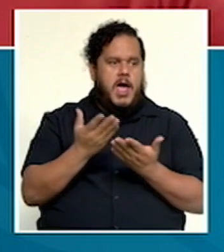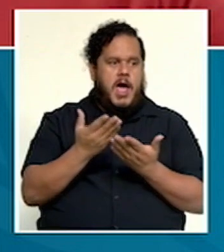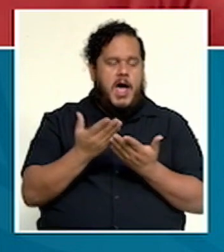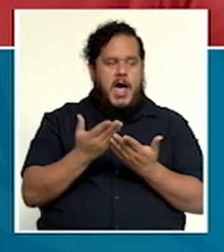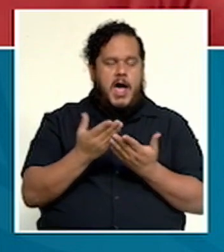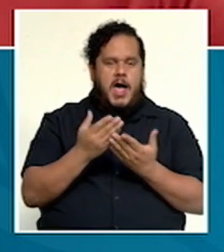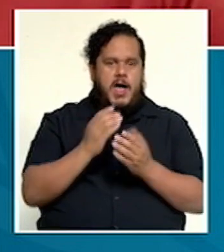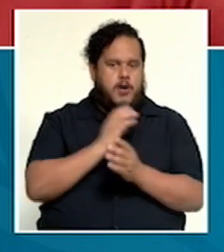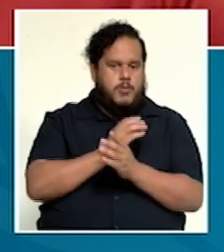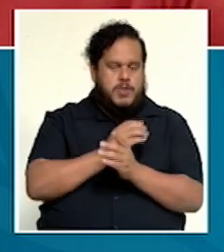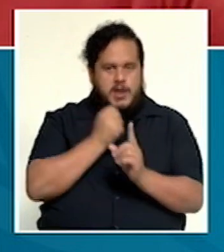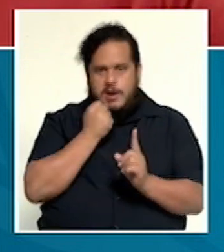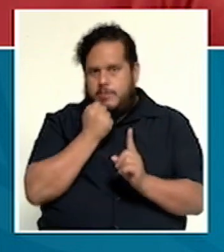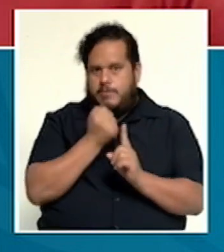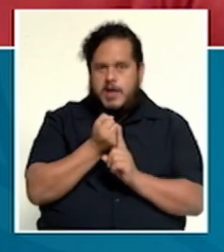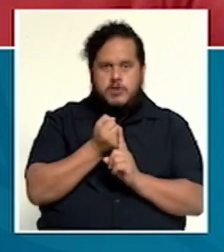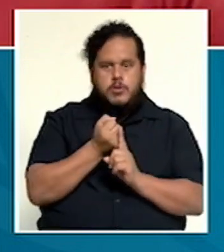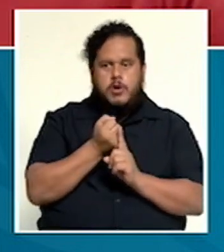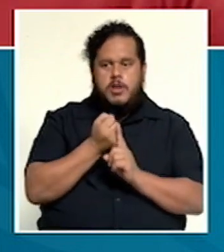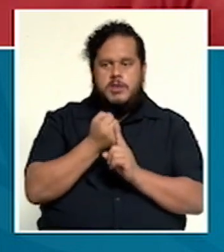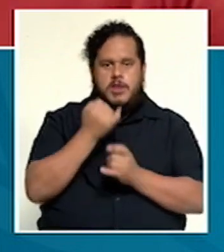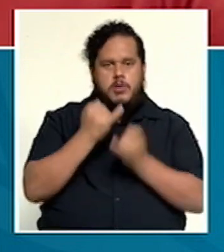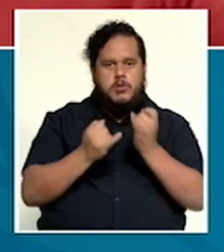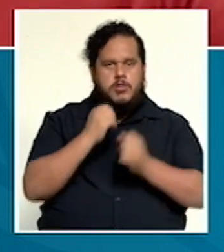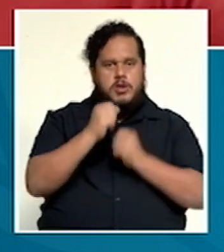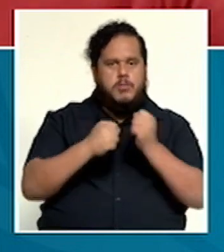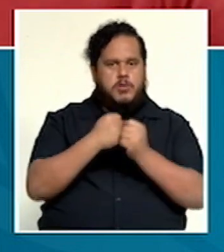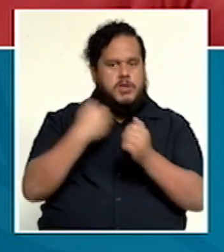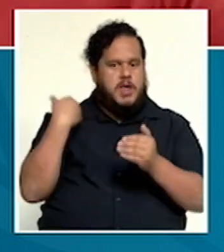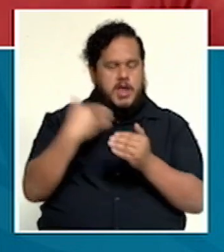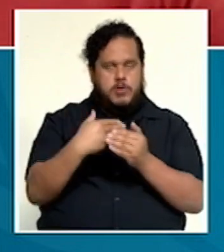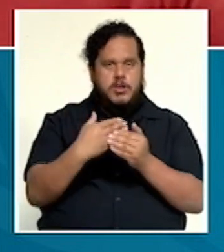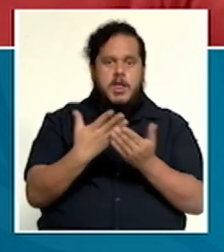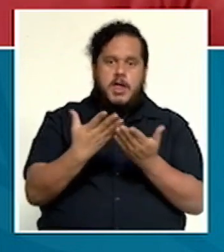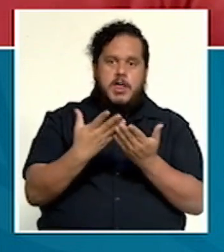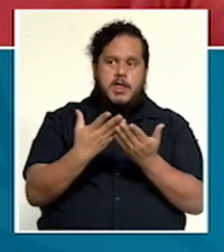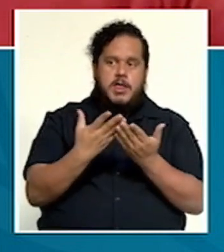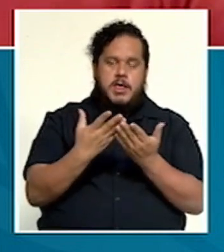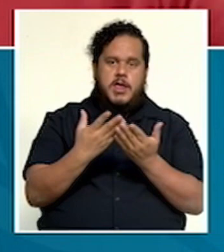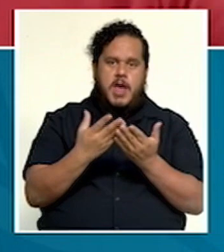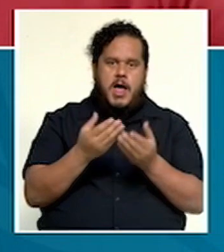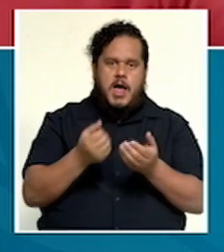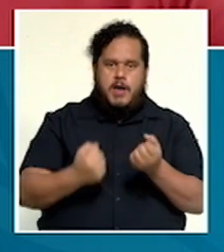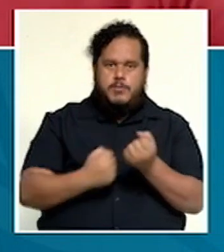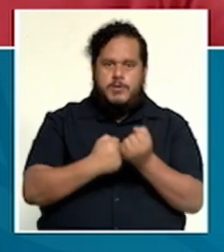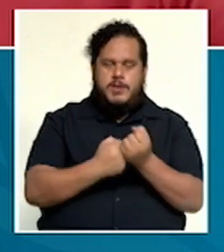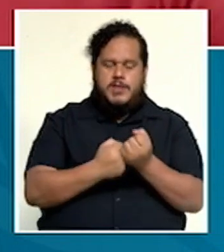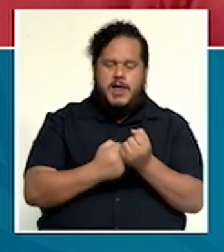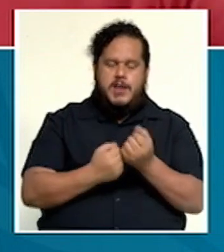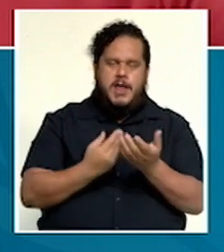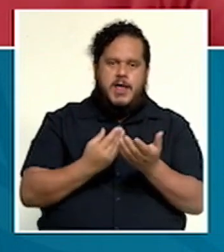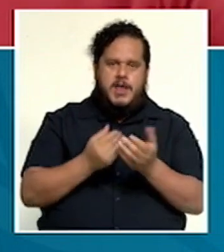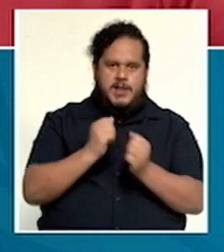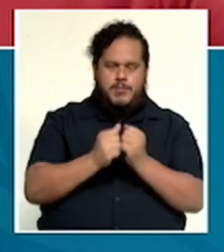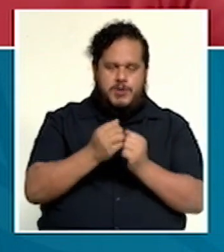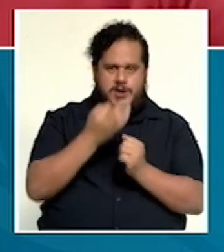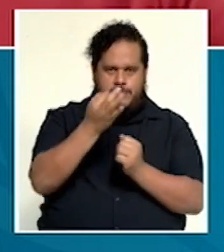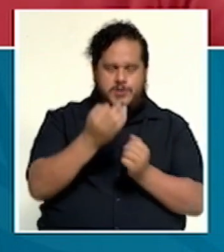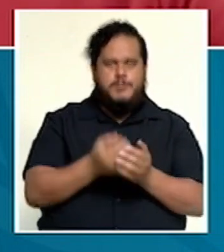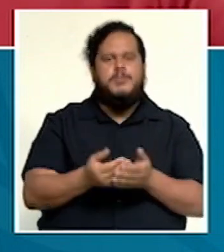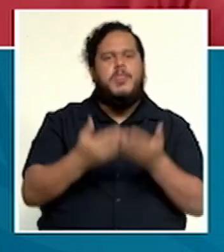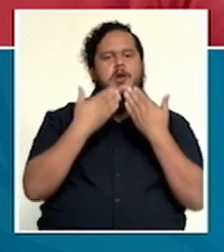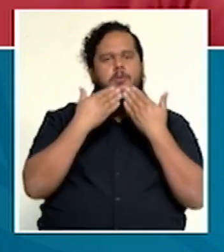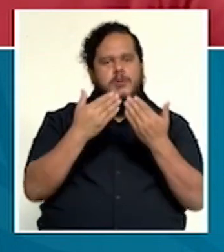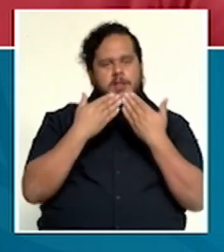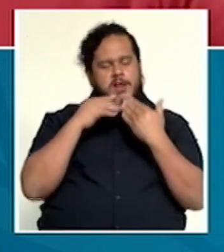años y a proyectar al deporte hacia el futuro. Muchísimas gracias por su tiempo, doña